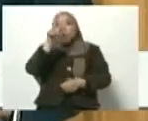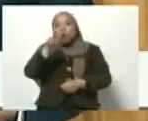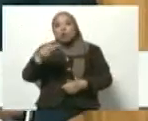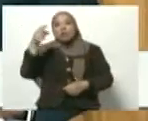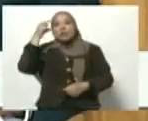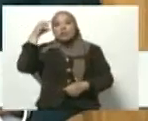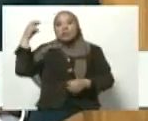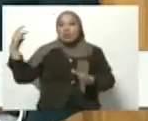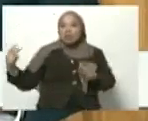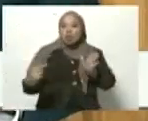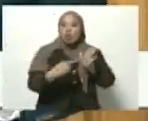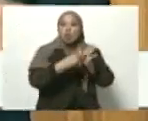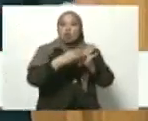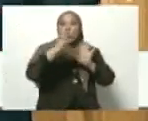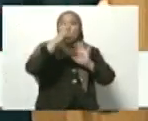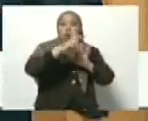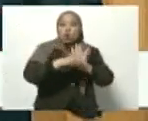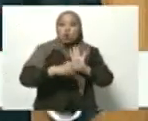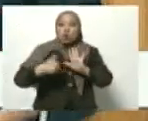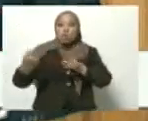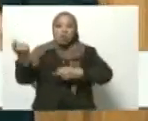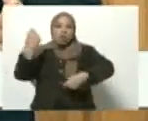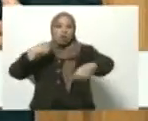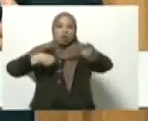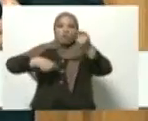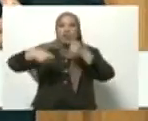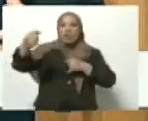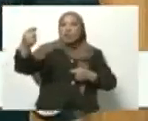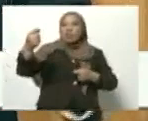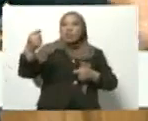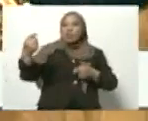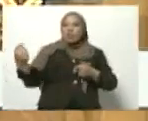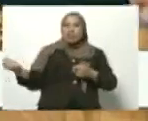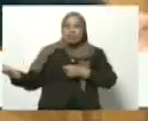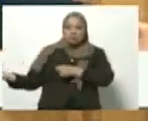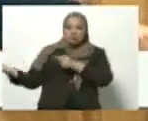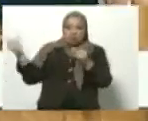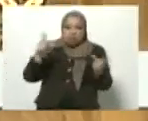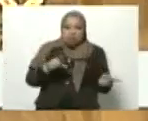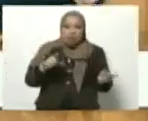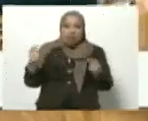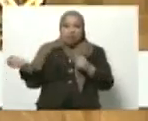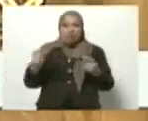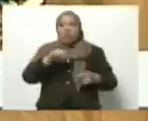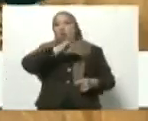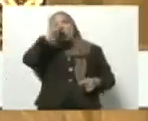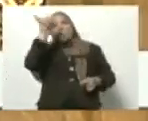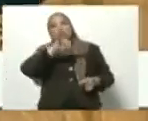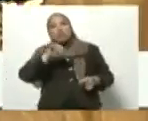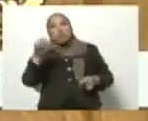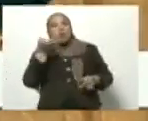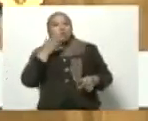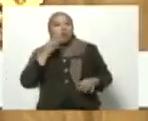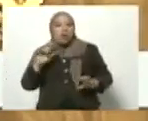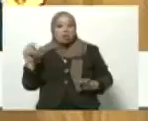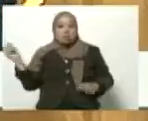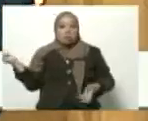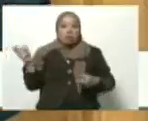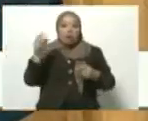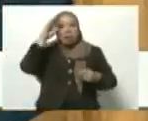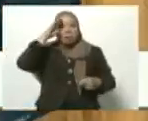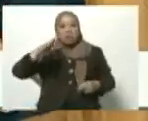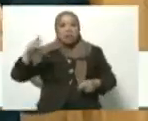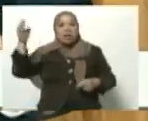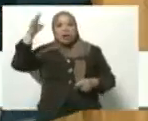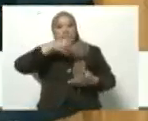Siria y los vende contra la voluntad de Siria porque los invadió. Es como si hubieran invadido el Zulia y el petróleo zuliano lo venden sin nuestro